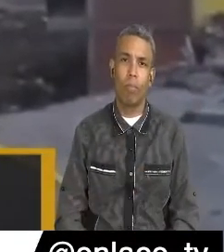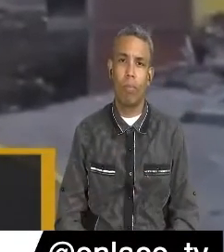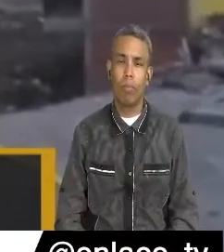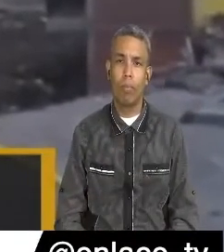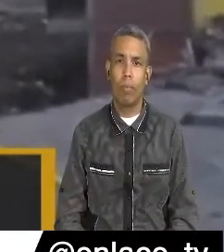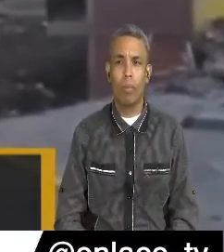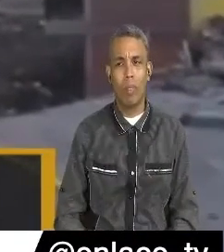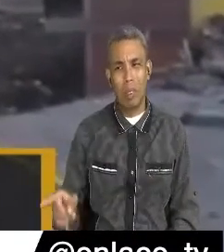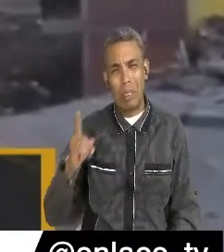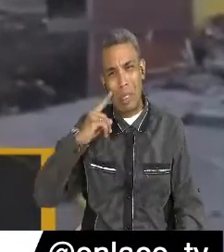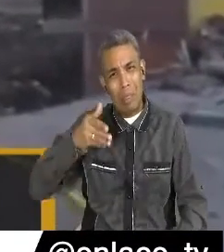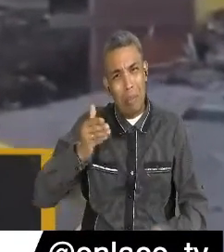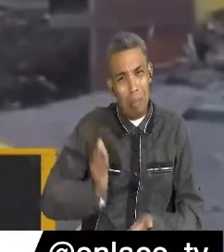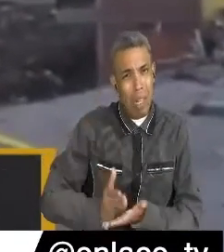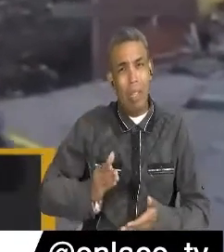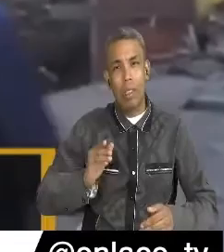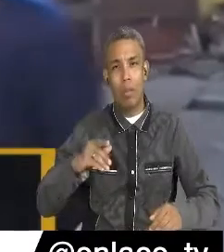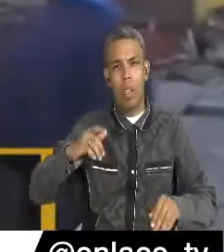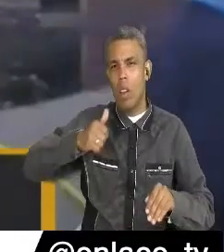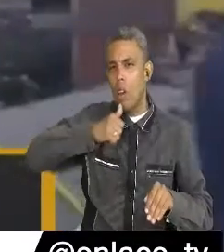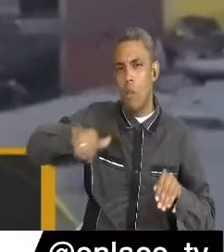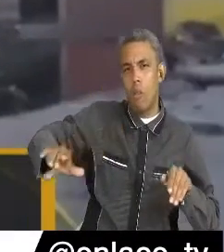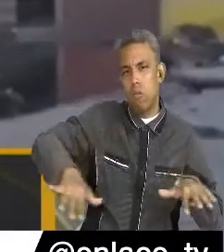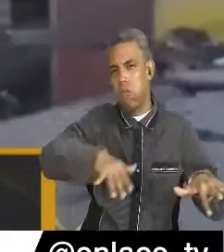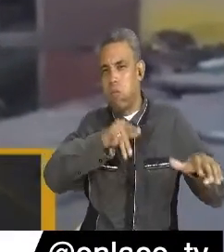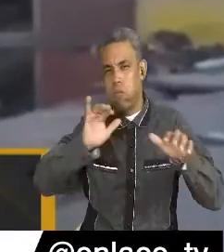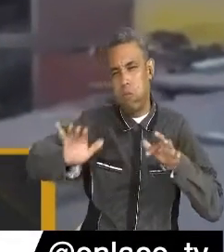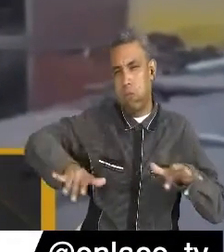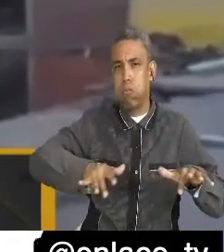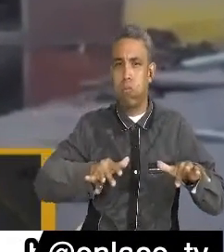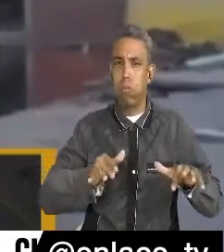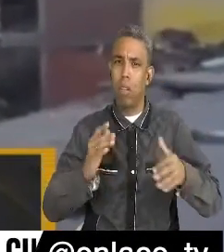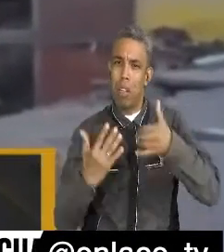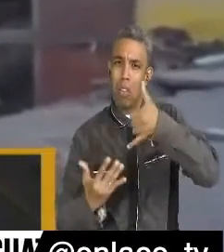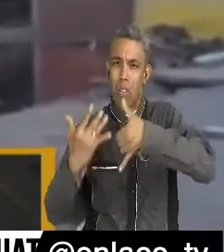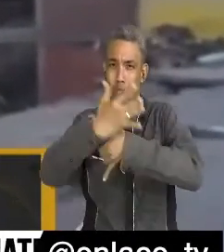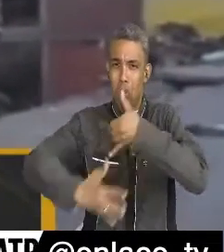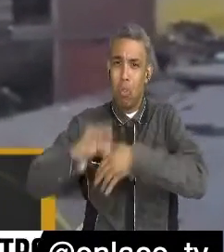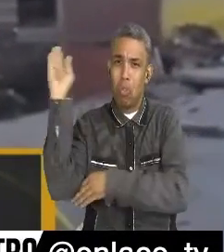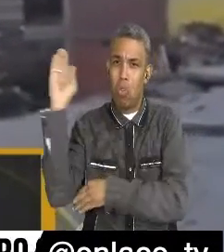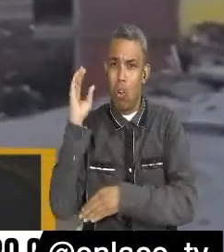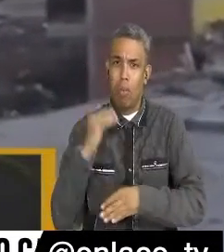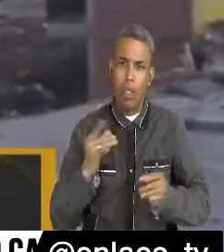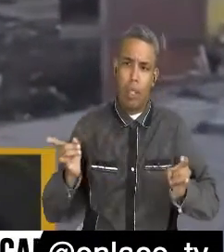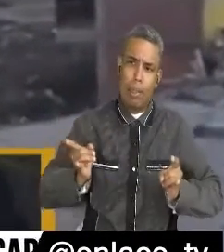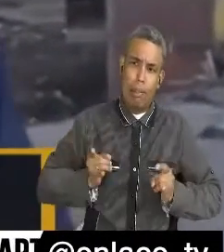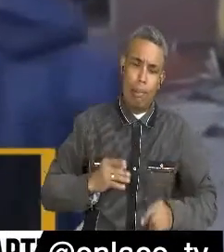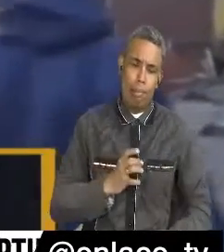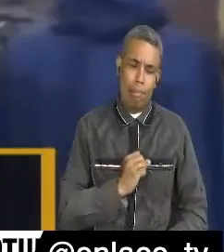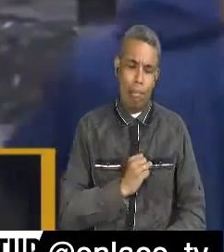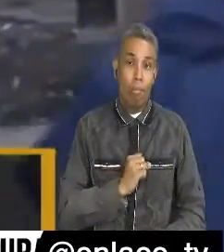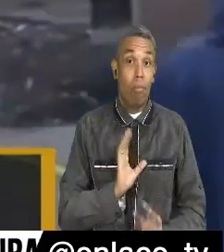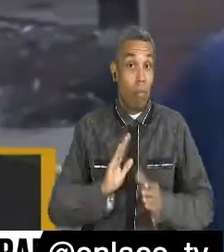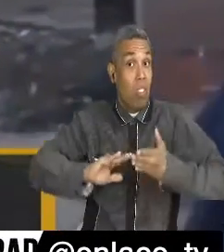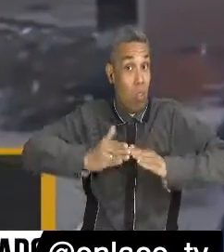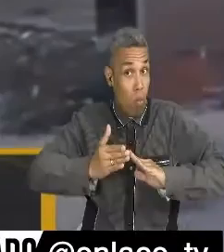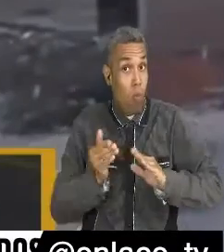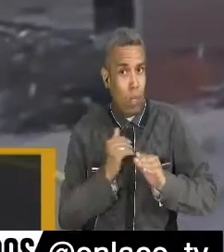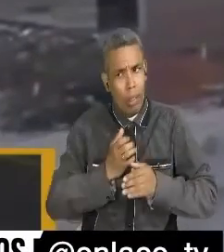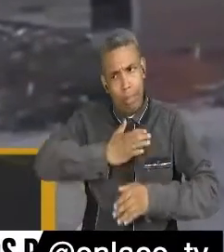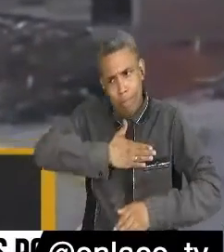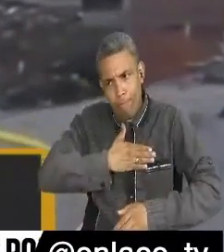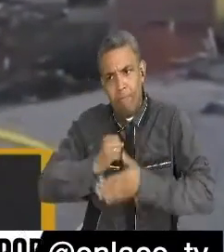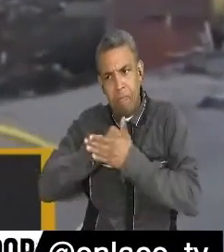Esta tragedia ha movido las fibras de todo un país. Es importante que la solidaridad de los barranqueños también se haga presente.